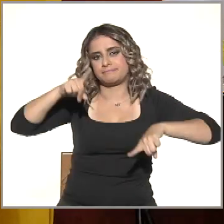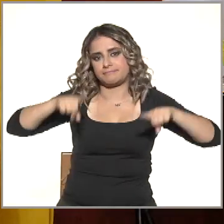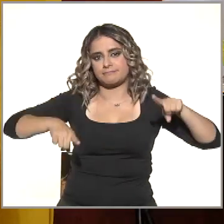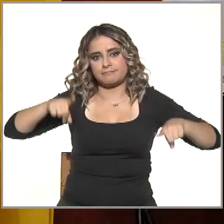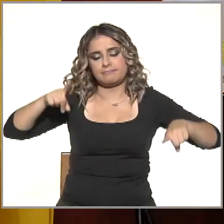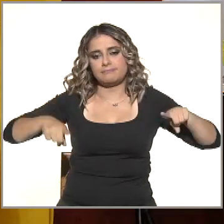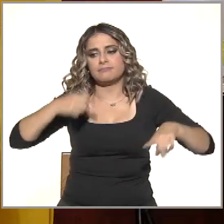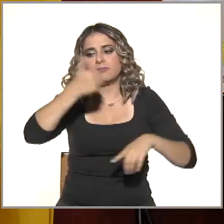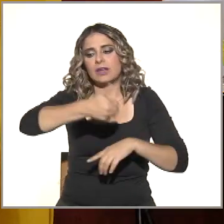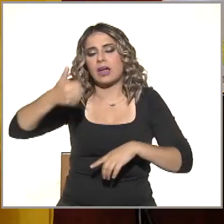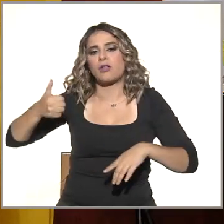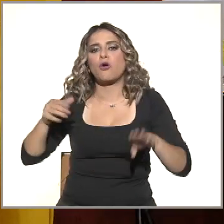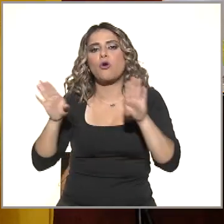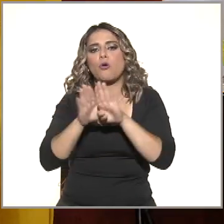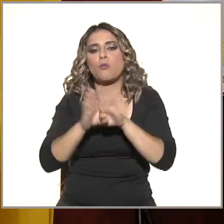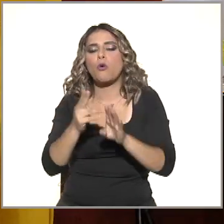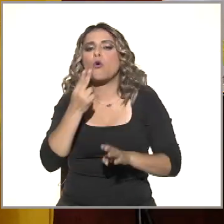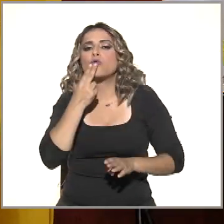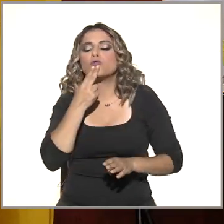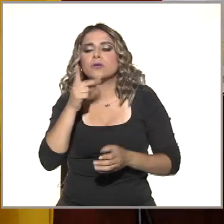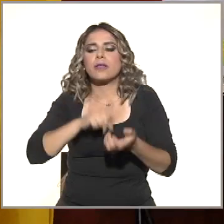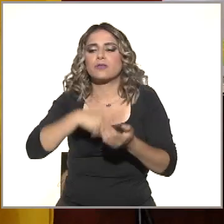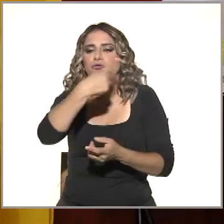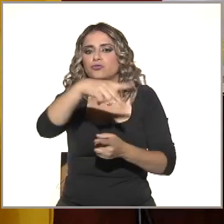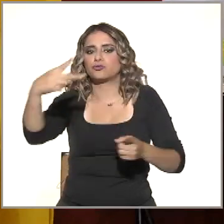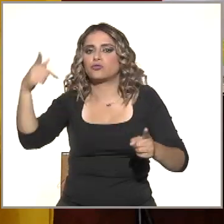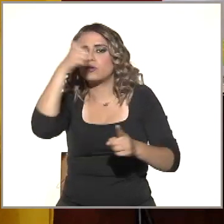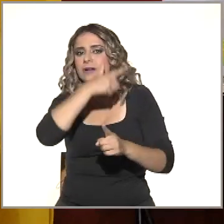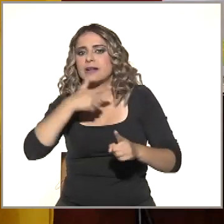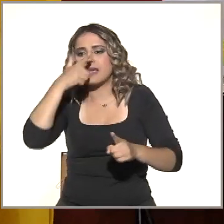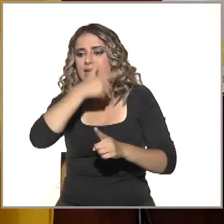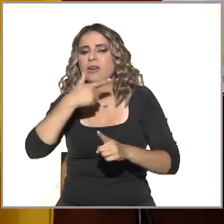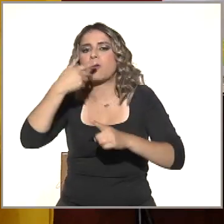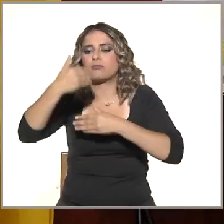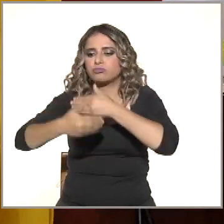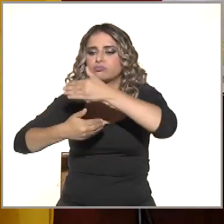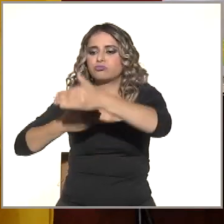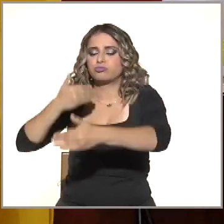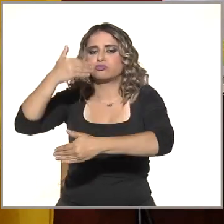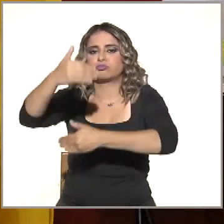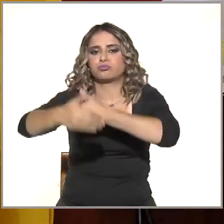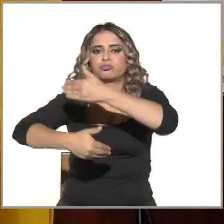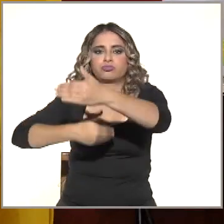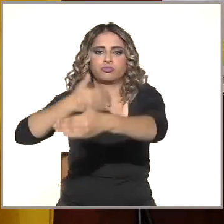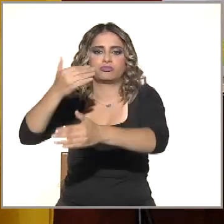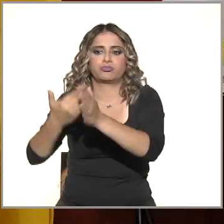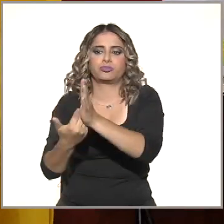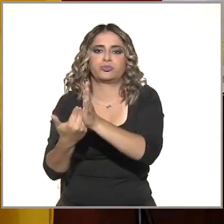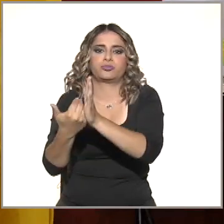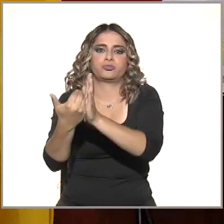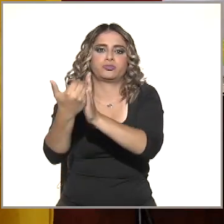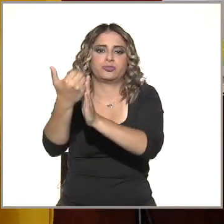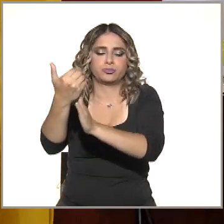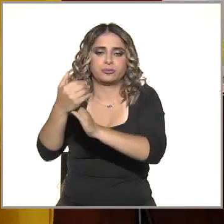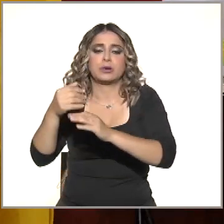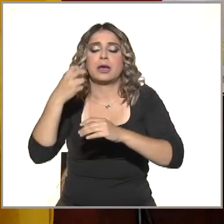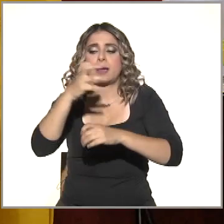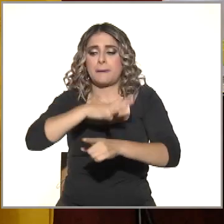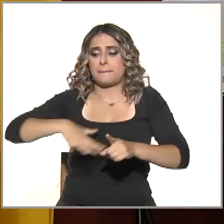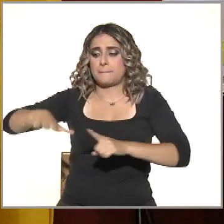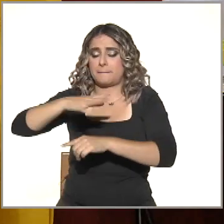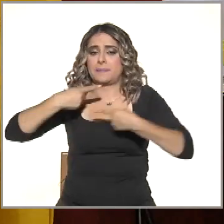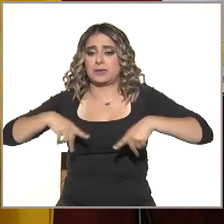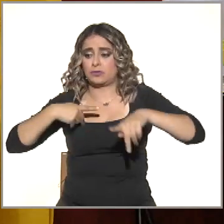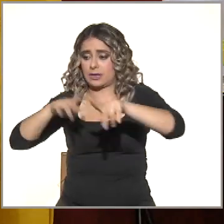cómo utilizamos las lenguas dentro de nuestra propia evolución. Es decir, nuestra sociedad cambia y las